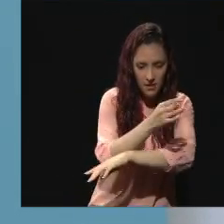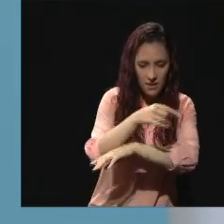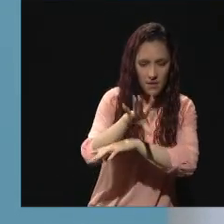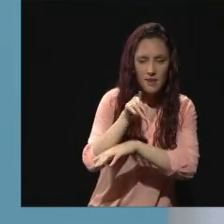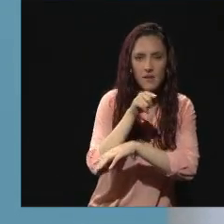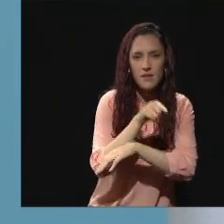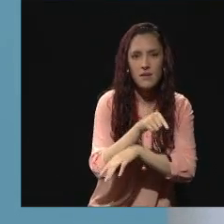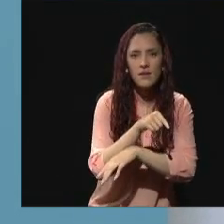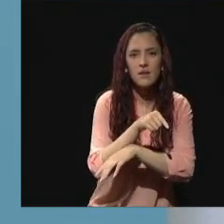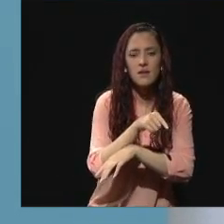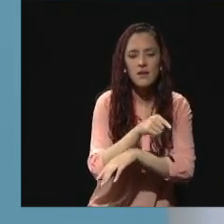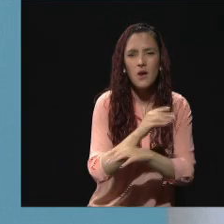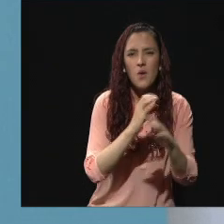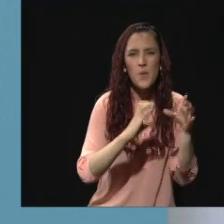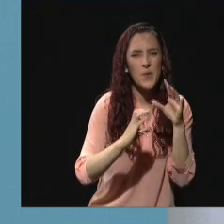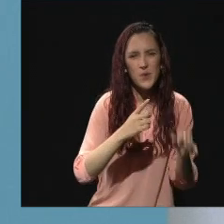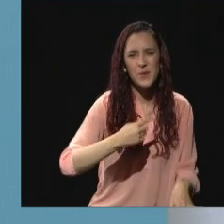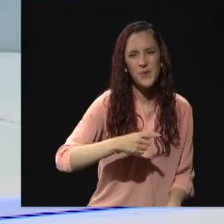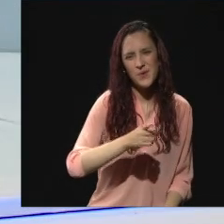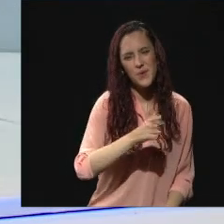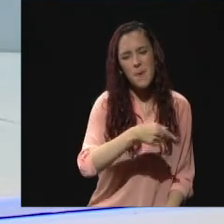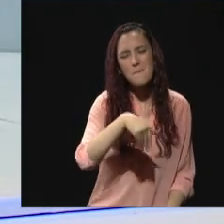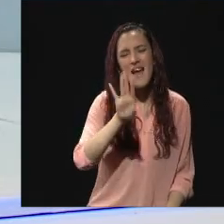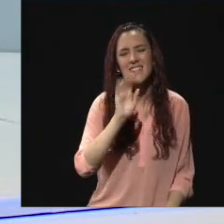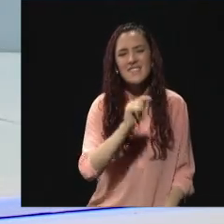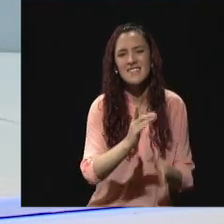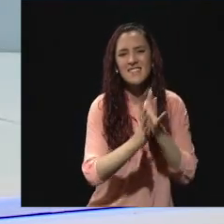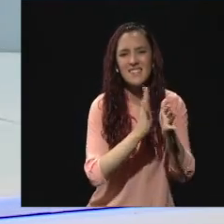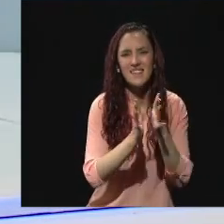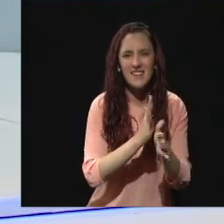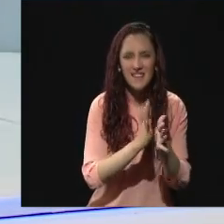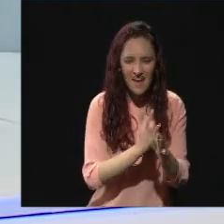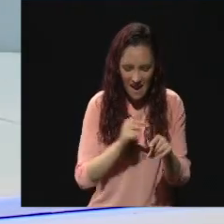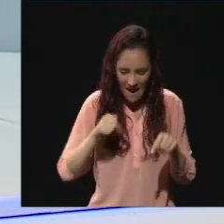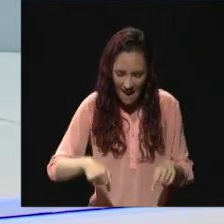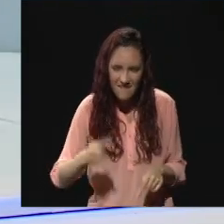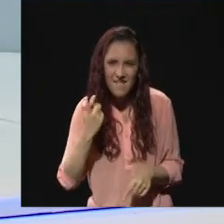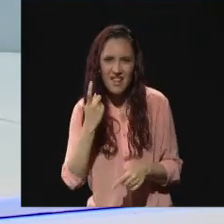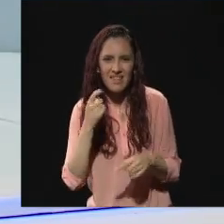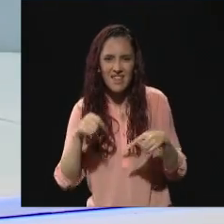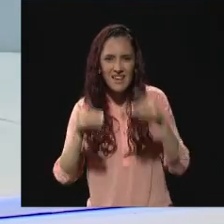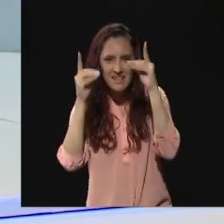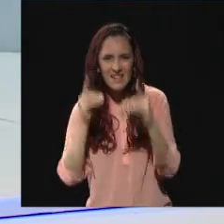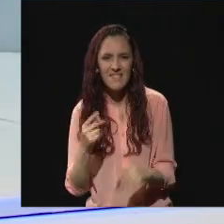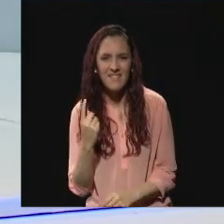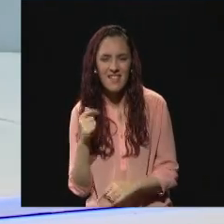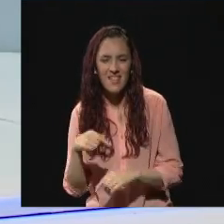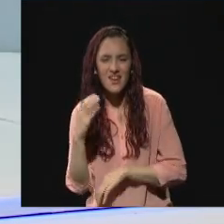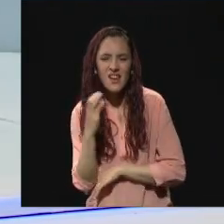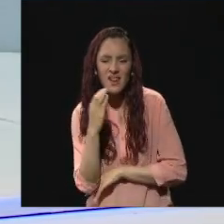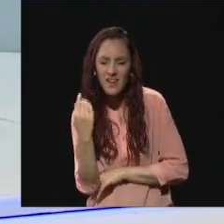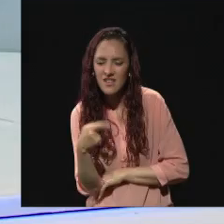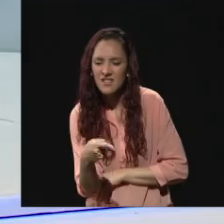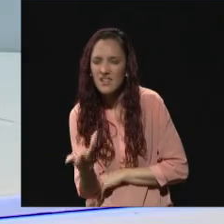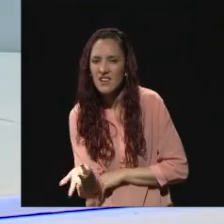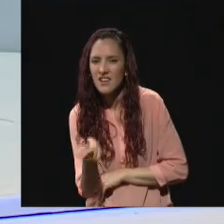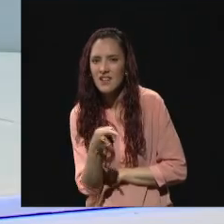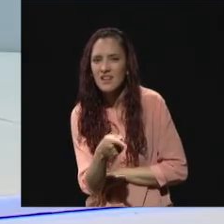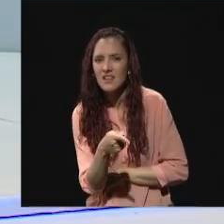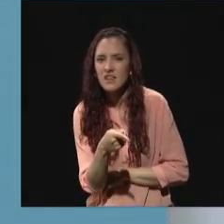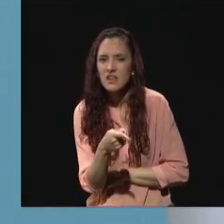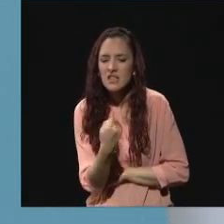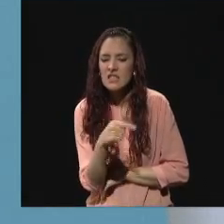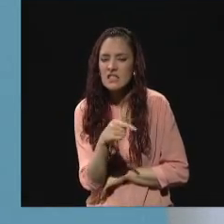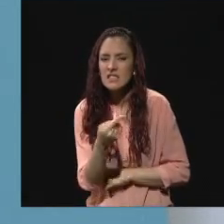de los servicios de información que aún ni siquiera están definidos en colombia primero hay que definir qué es un servicio de información